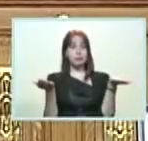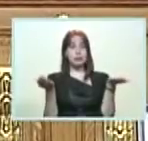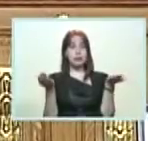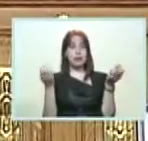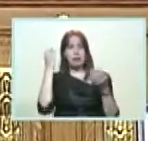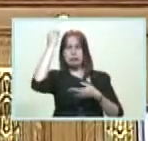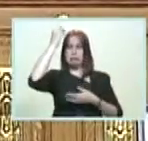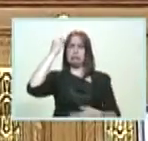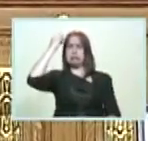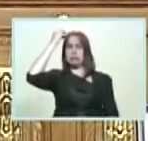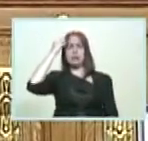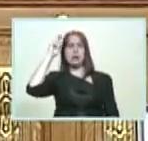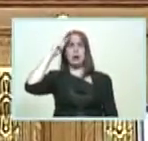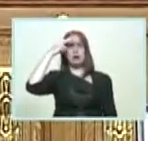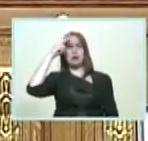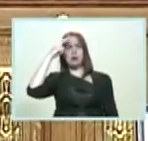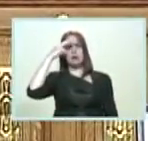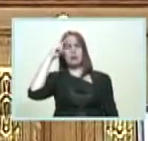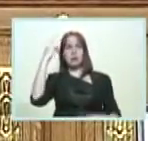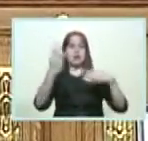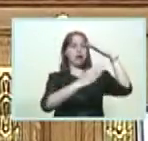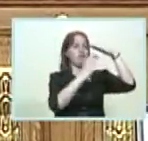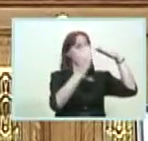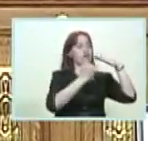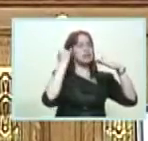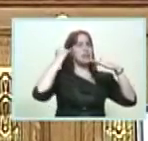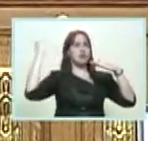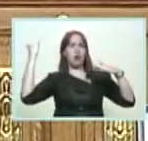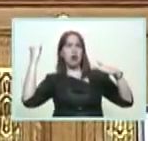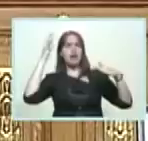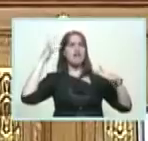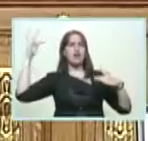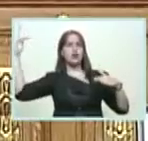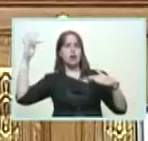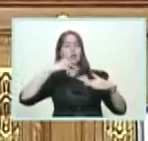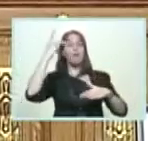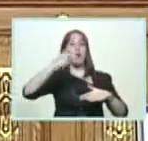paradigmática de las bases ideológicas, filosóficas,